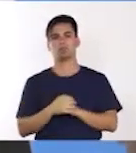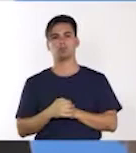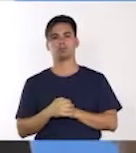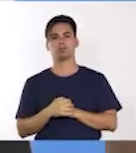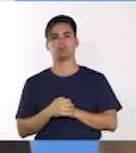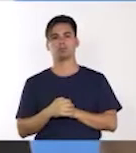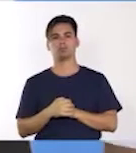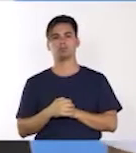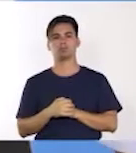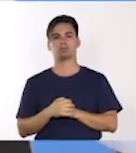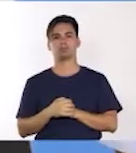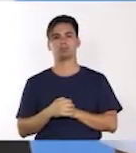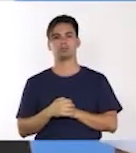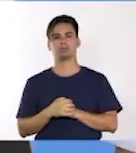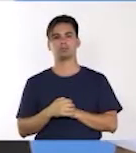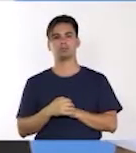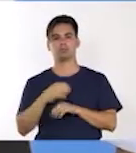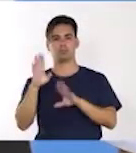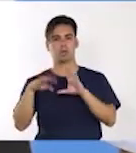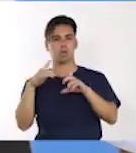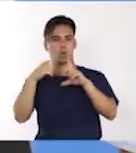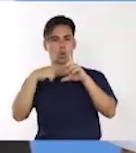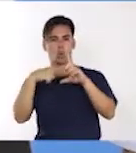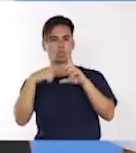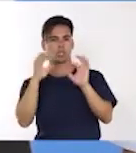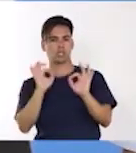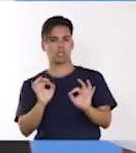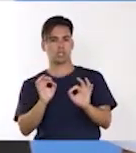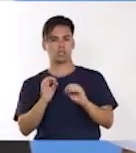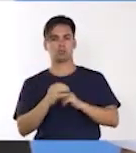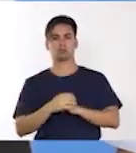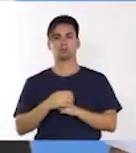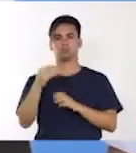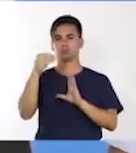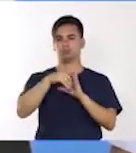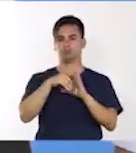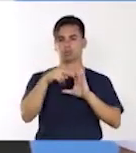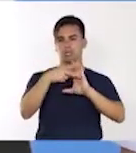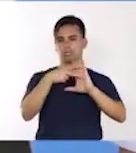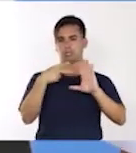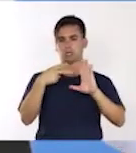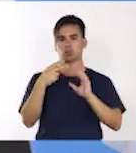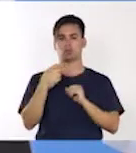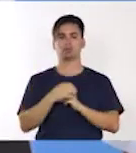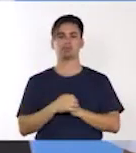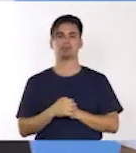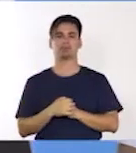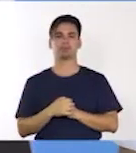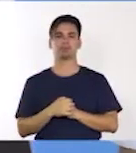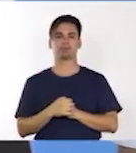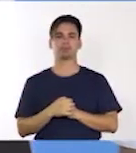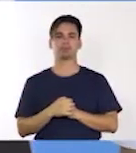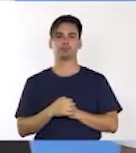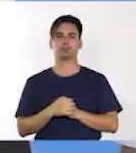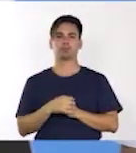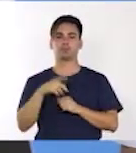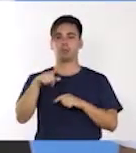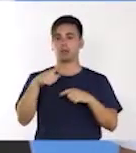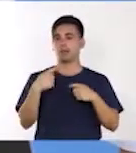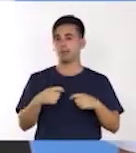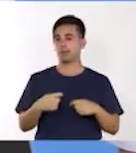un tema muy específico dentro de la asignatura, que también se trabajan, sino que se